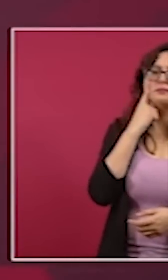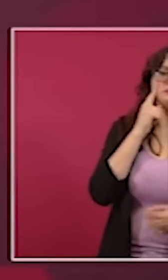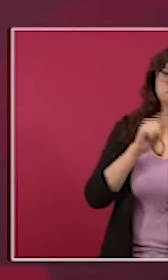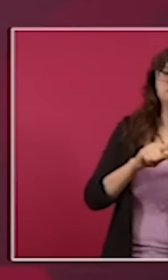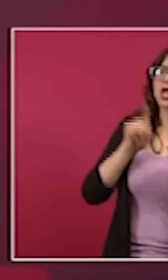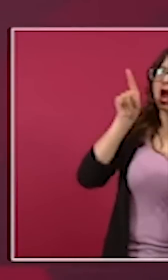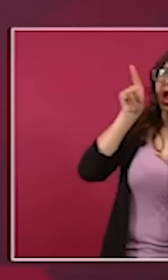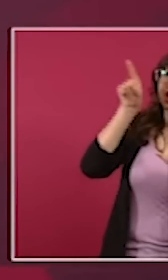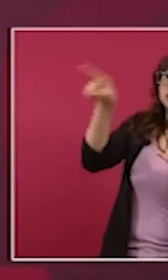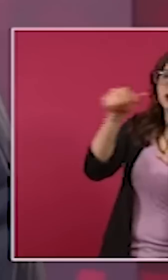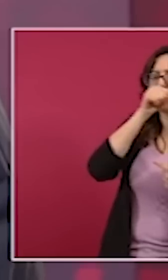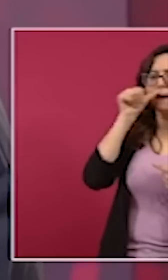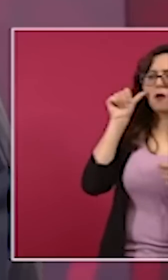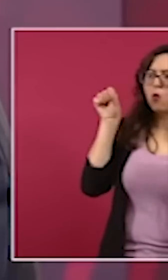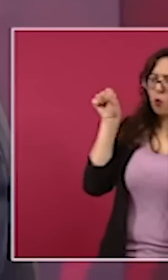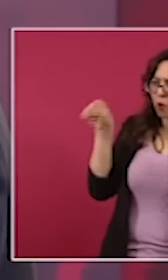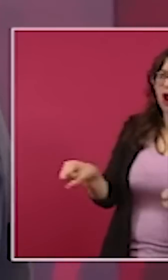en el hemiciclo a Juárez